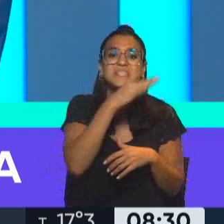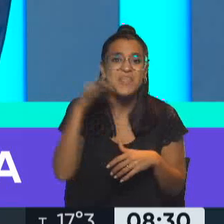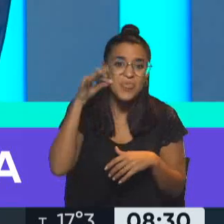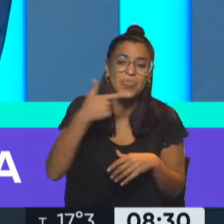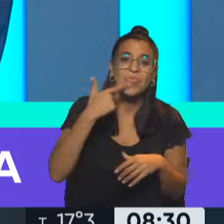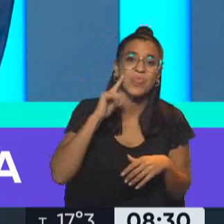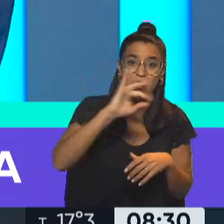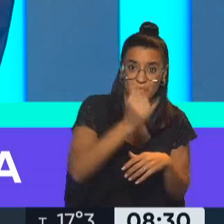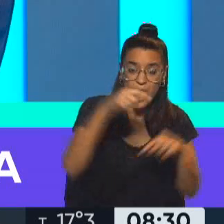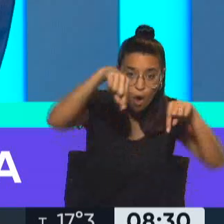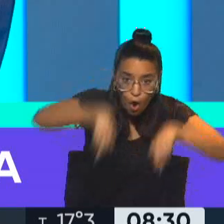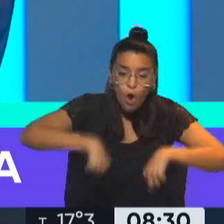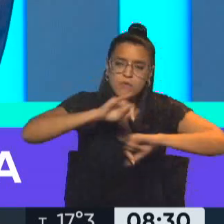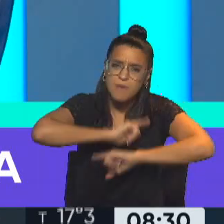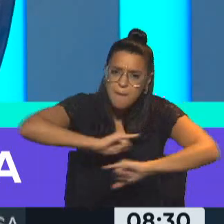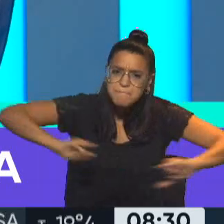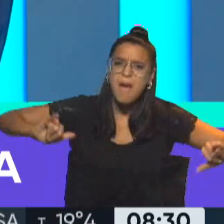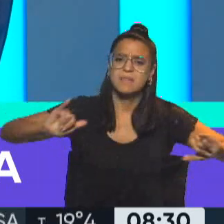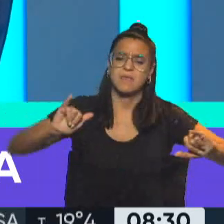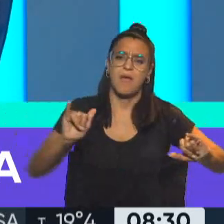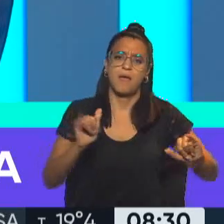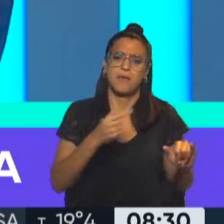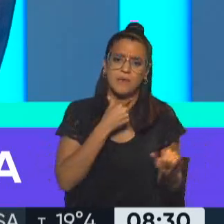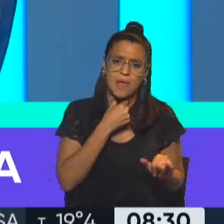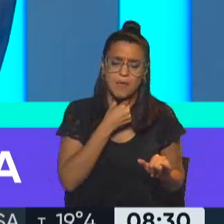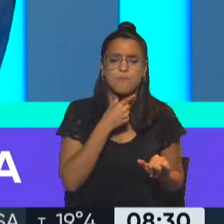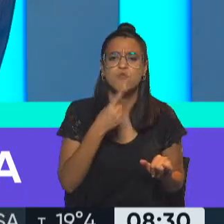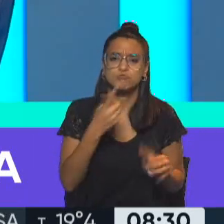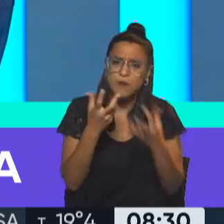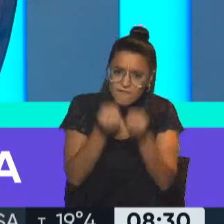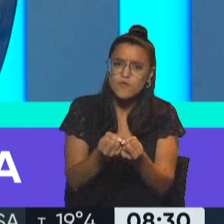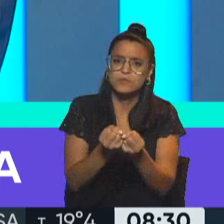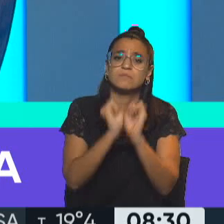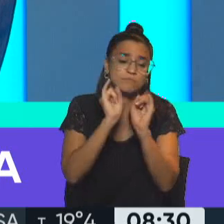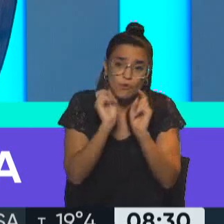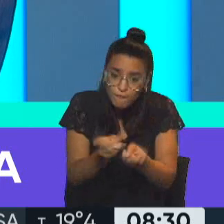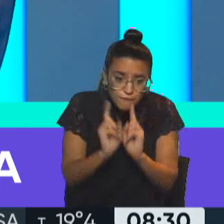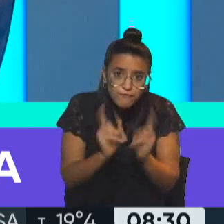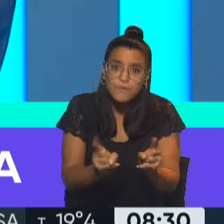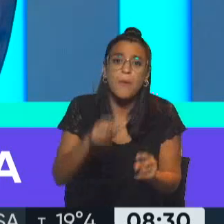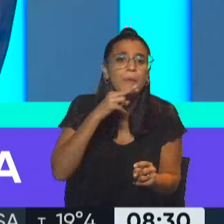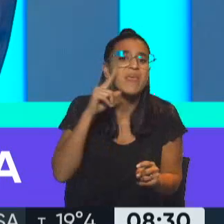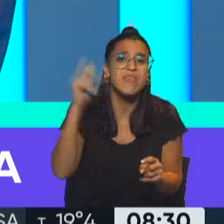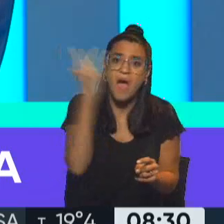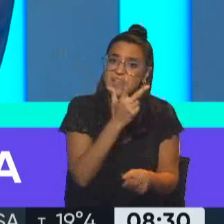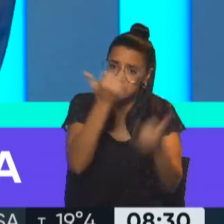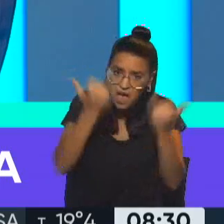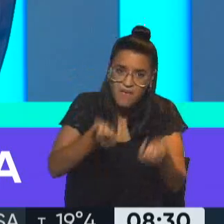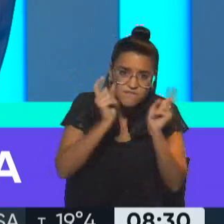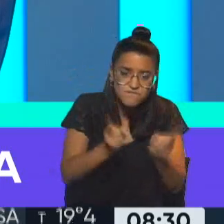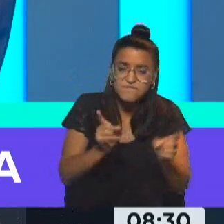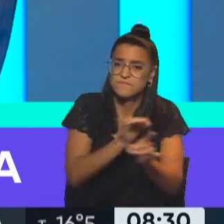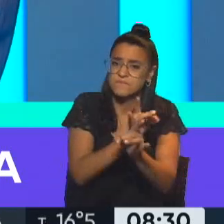y nosotros con la campaña lo que queremos reforzar es que sigue vigente el vih que siguen